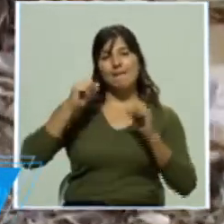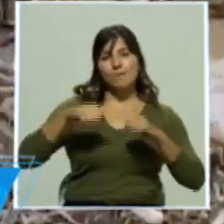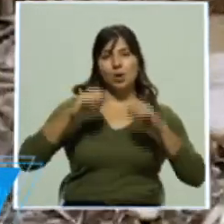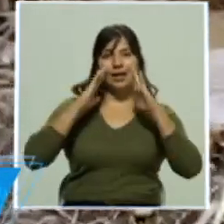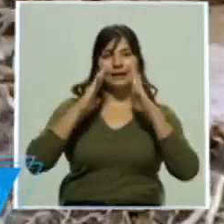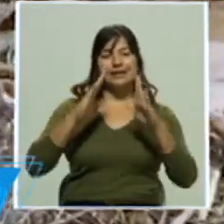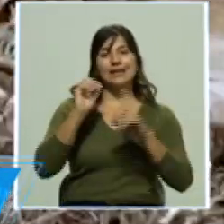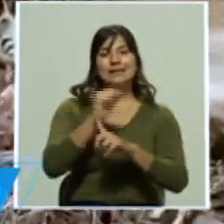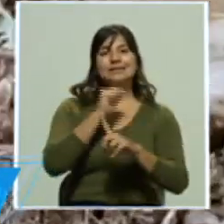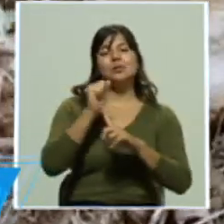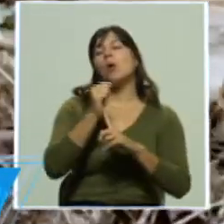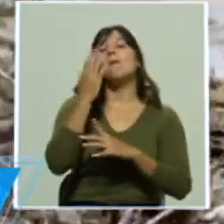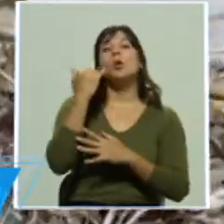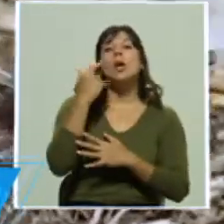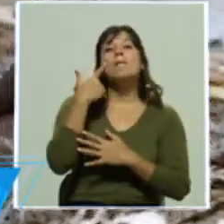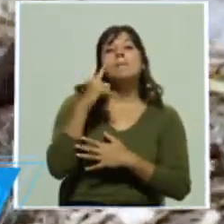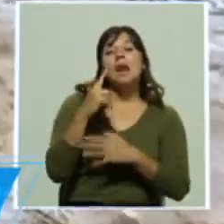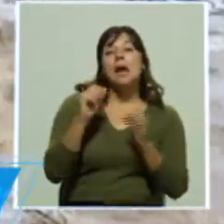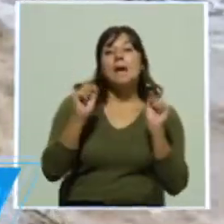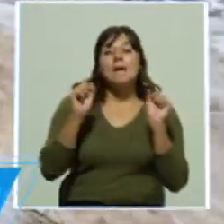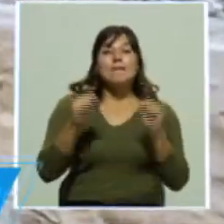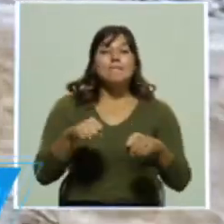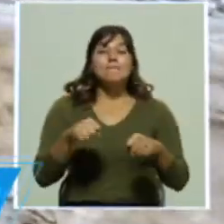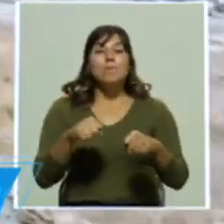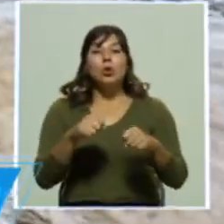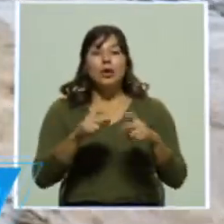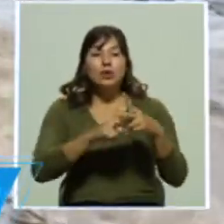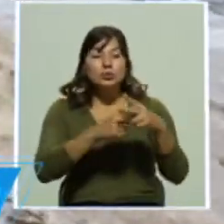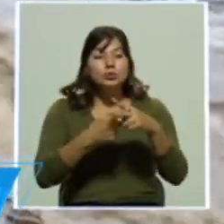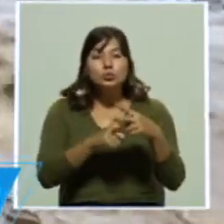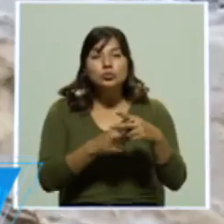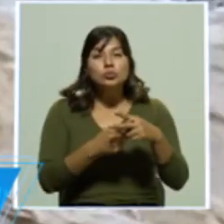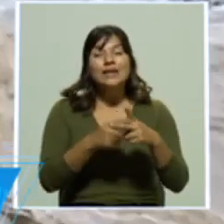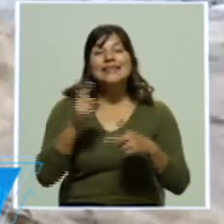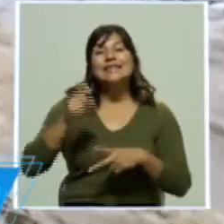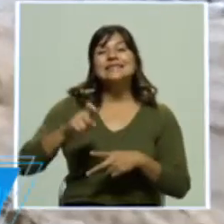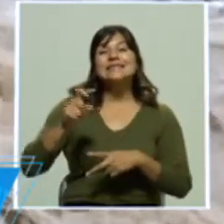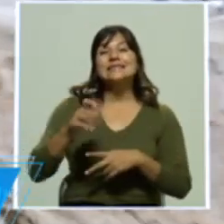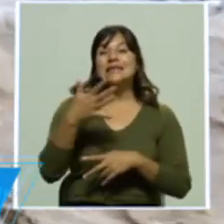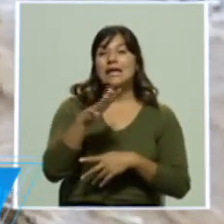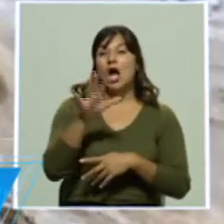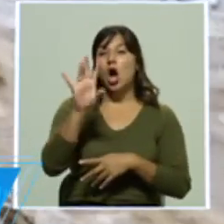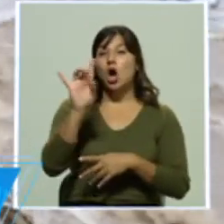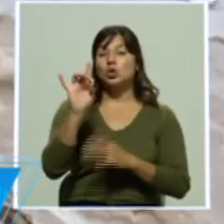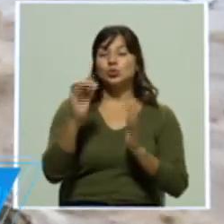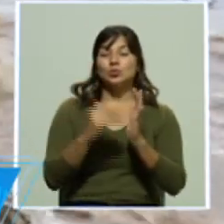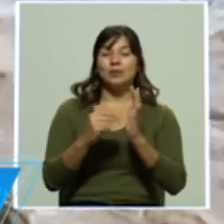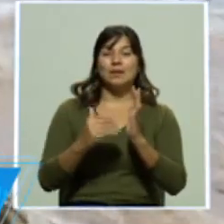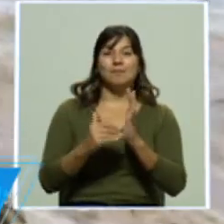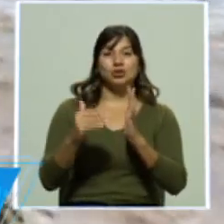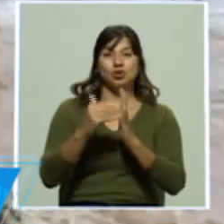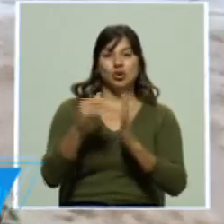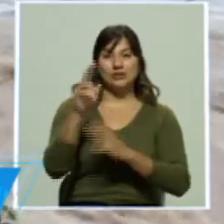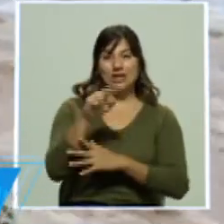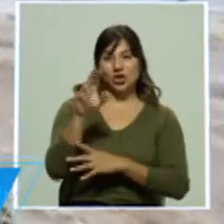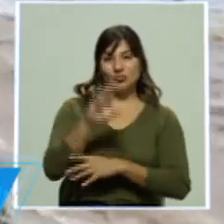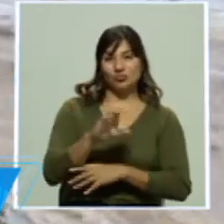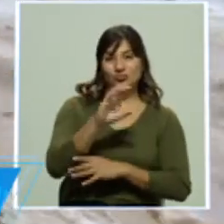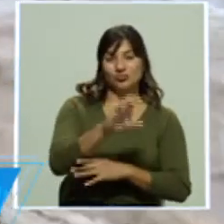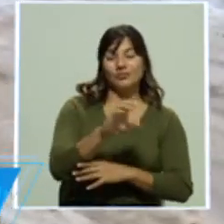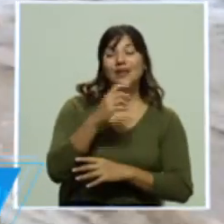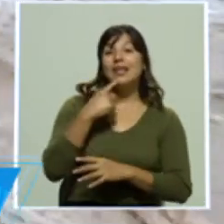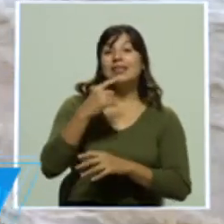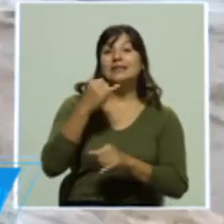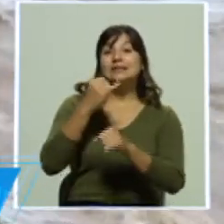situación, ya que para ejecutar el mantenimiento preciso la inversión aproximada es de 8.000 millones de colones. La institución recomienda a